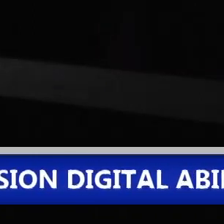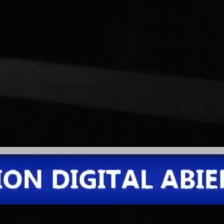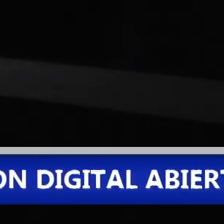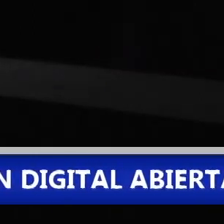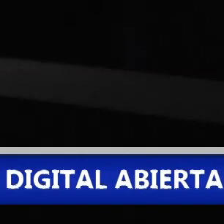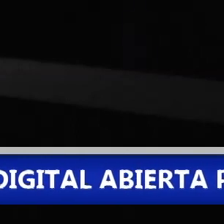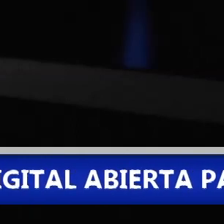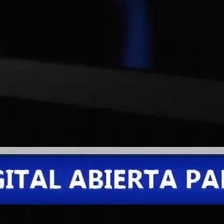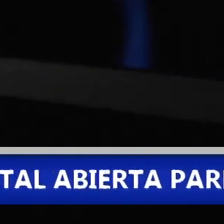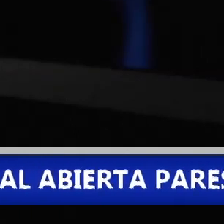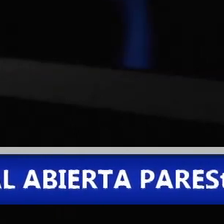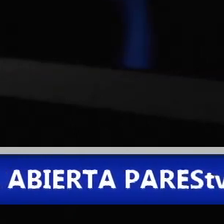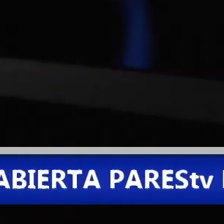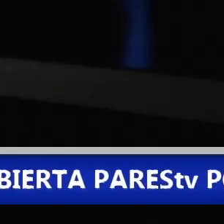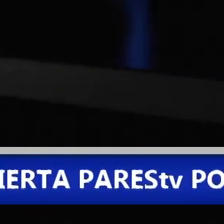ah